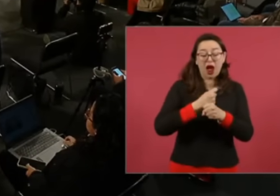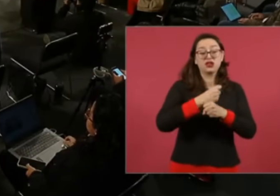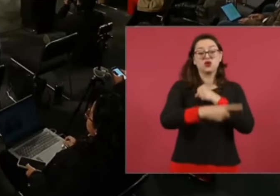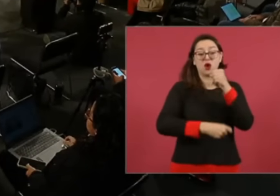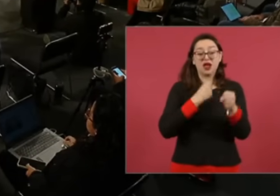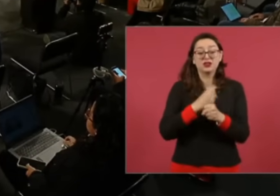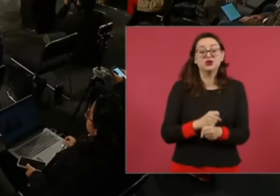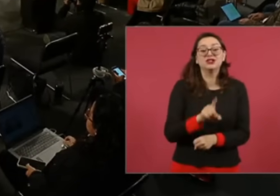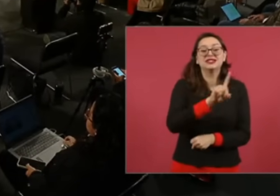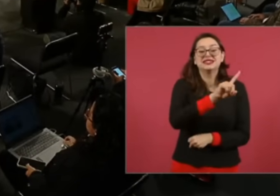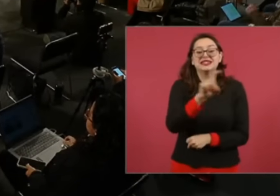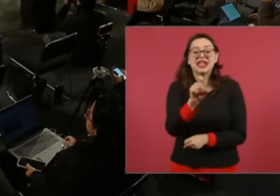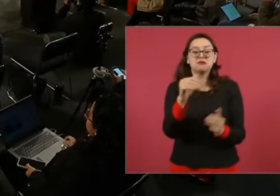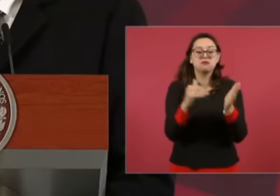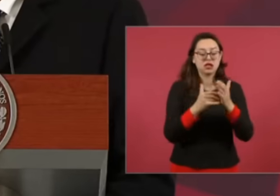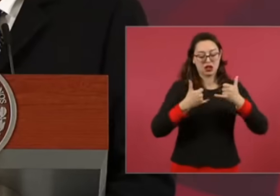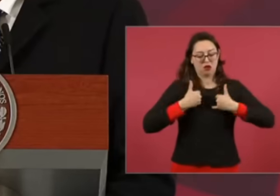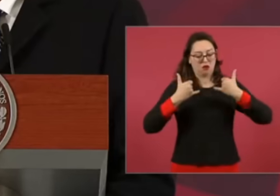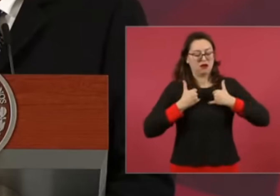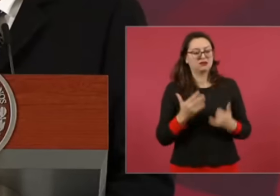por año.